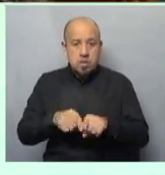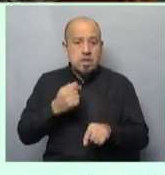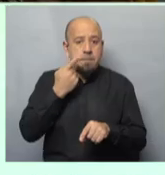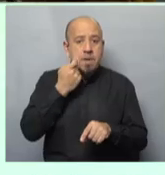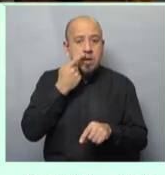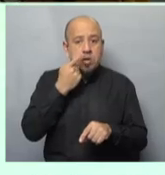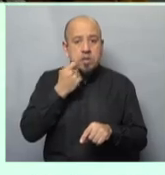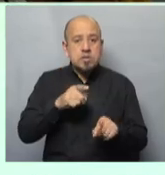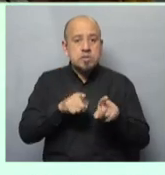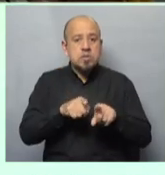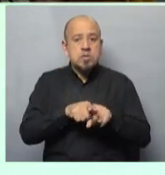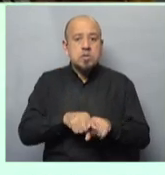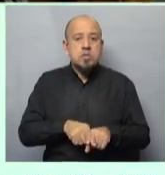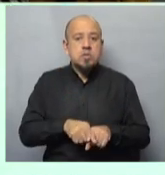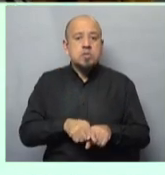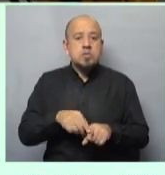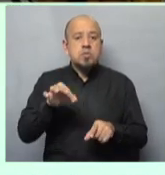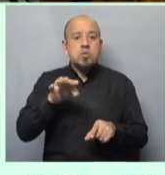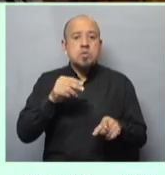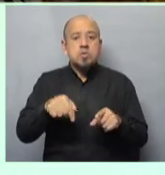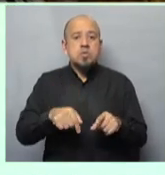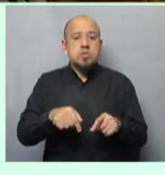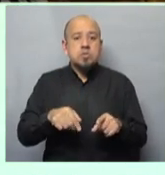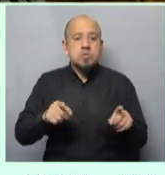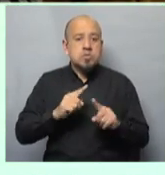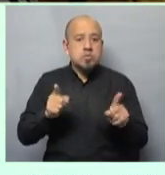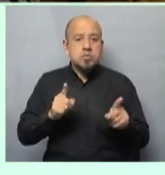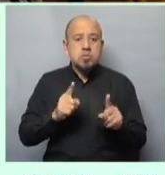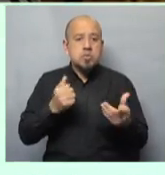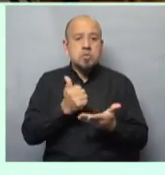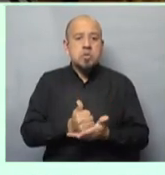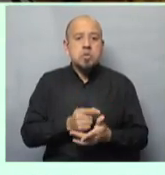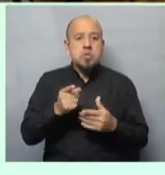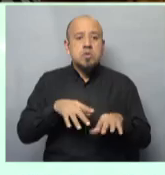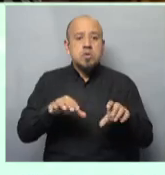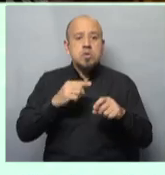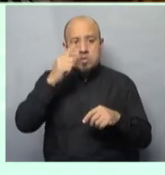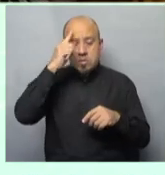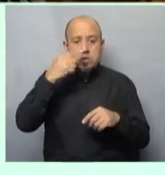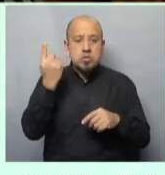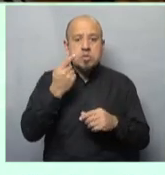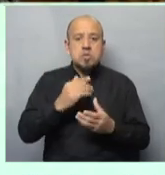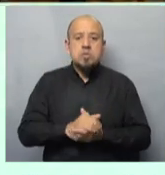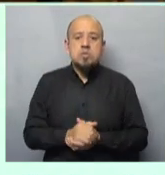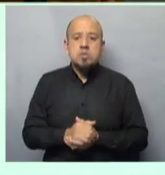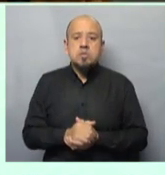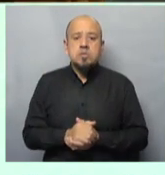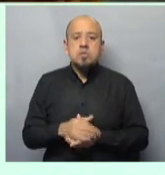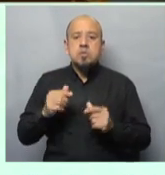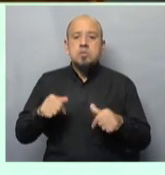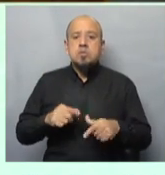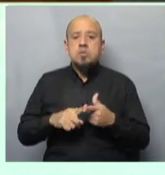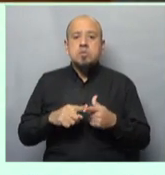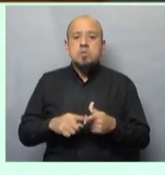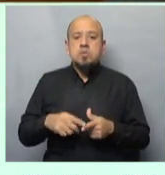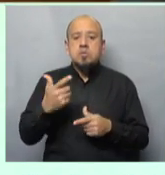hay el único gran maestro que tenemos aquí tampoco está participando, que vive en el exterior. ¿Cómo es eso? Sí, el gran maestro que tenemos,